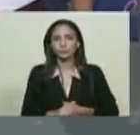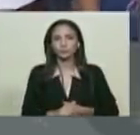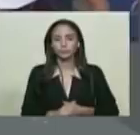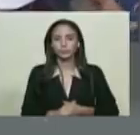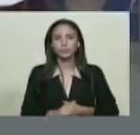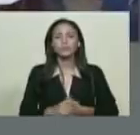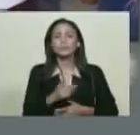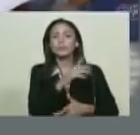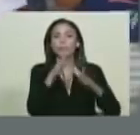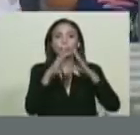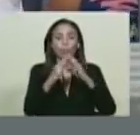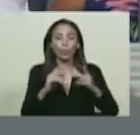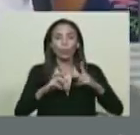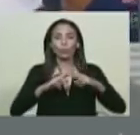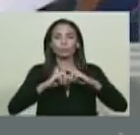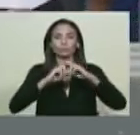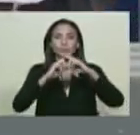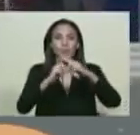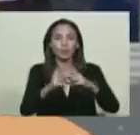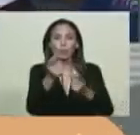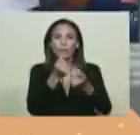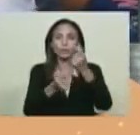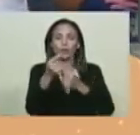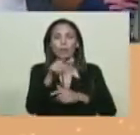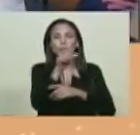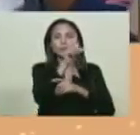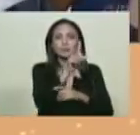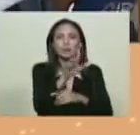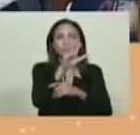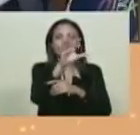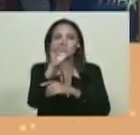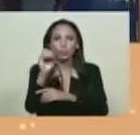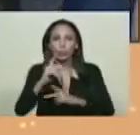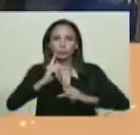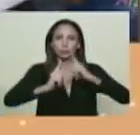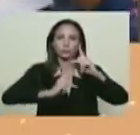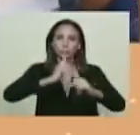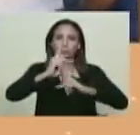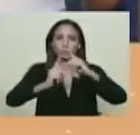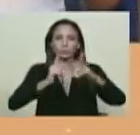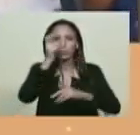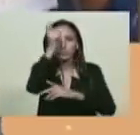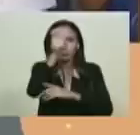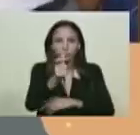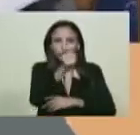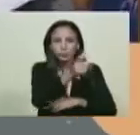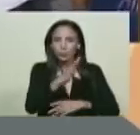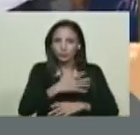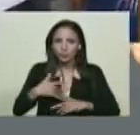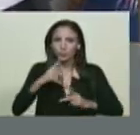tierra y créditos a 150 productores de la comunidad,